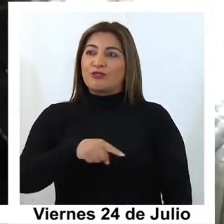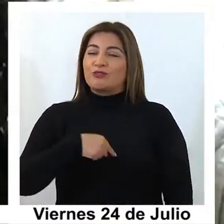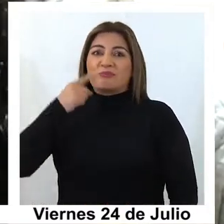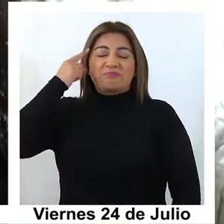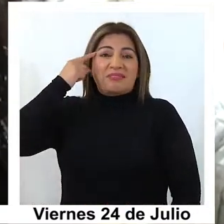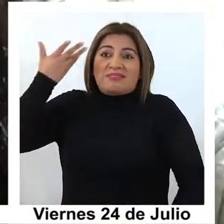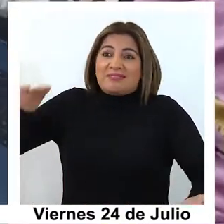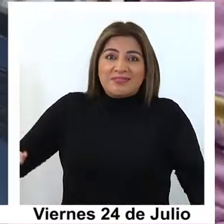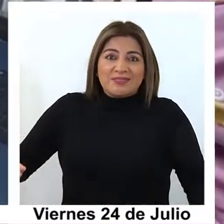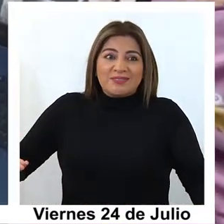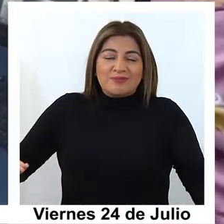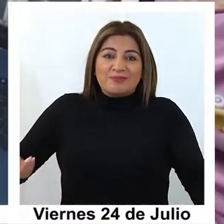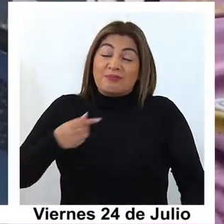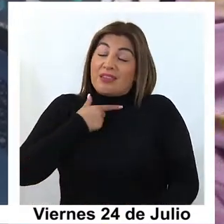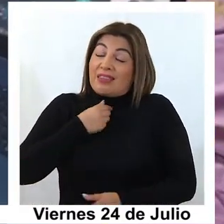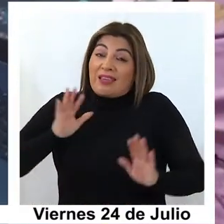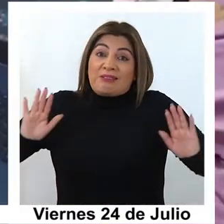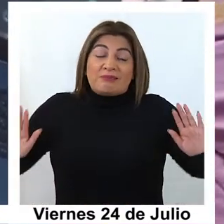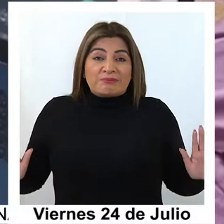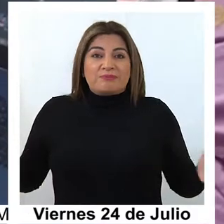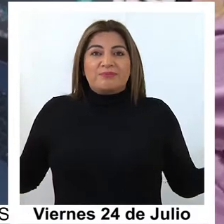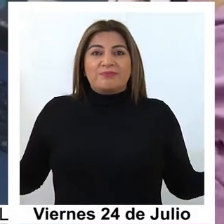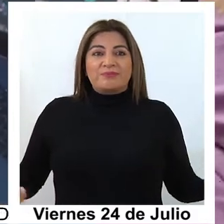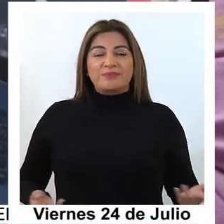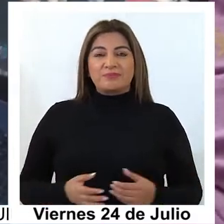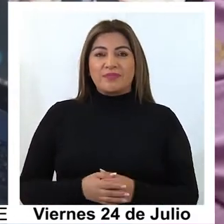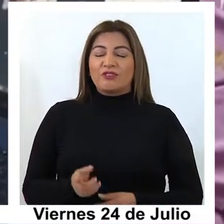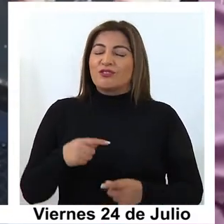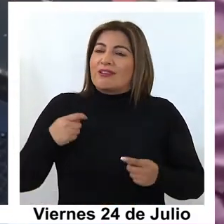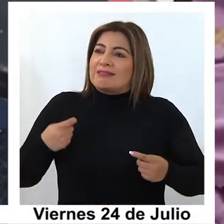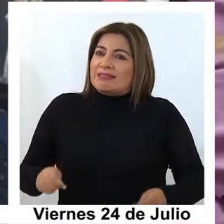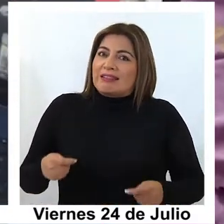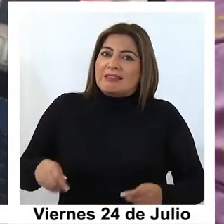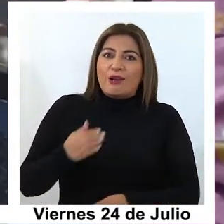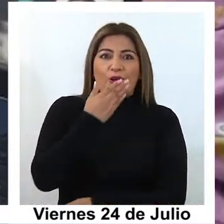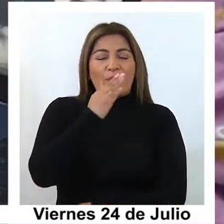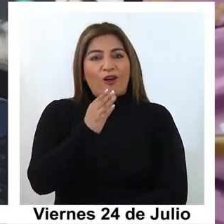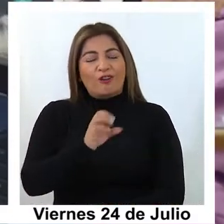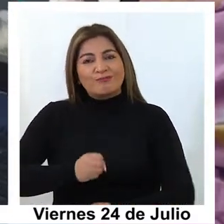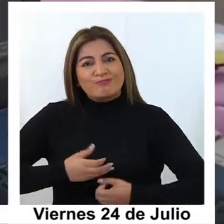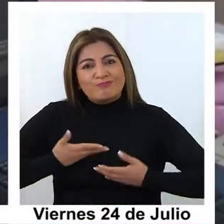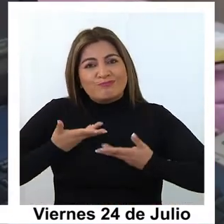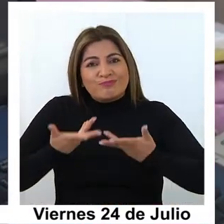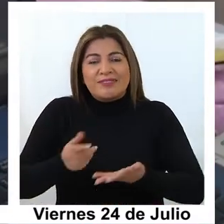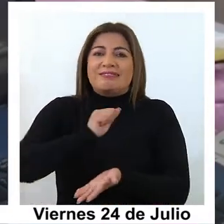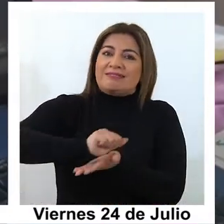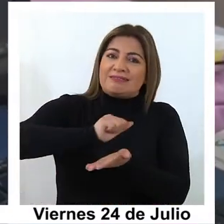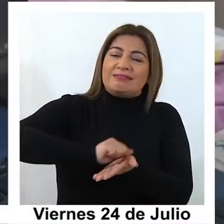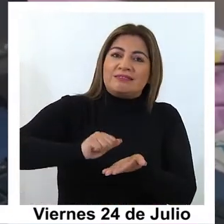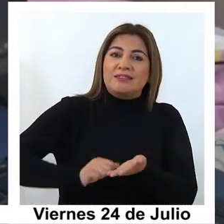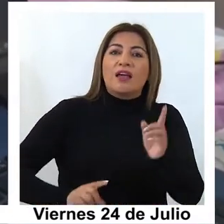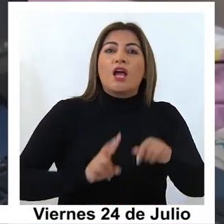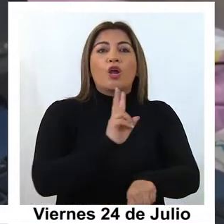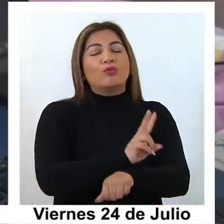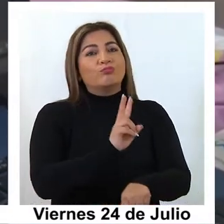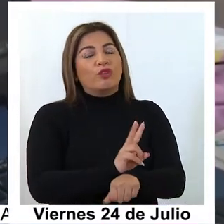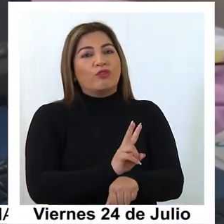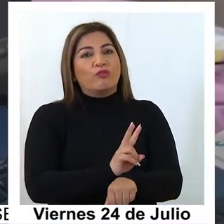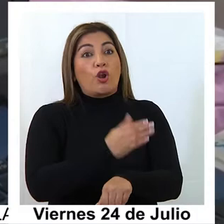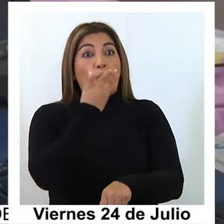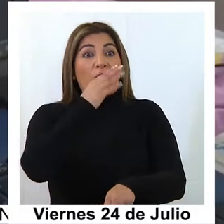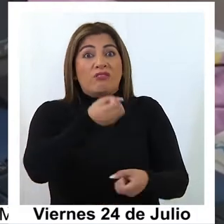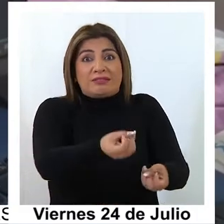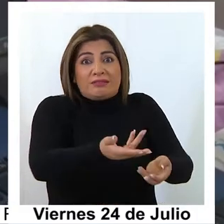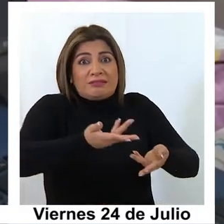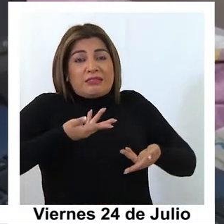esperábamos y quisiéramos, pero obviamente hay que tratar de dar lo mejor de nosotros nomás y se nota que los profes también están dando lo